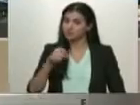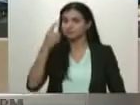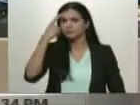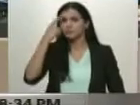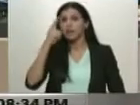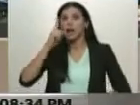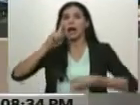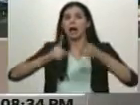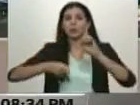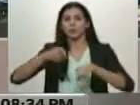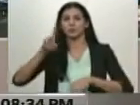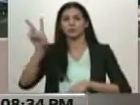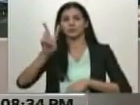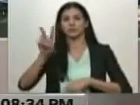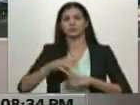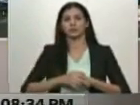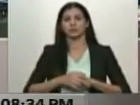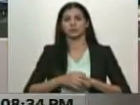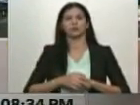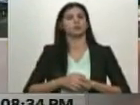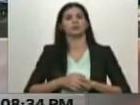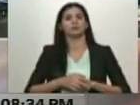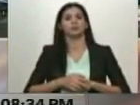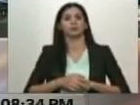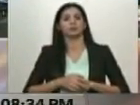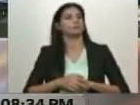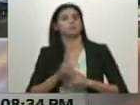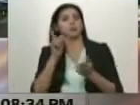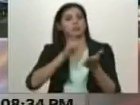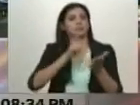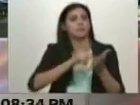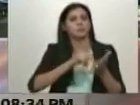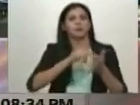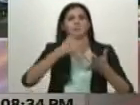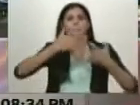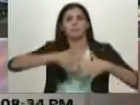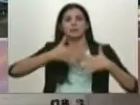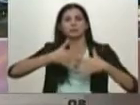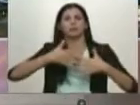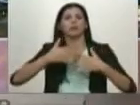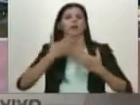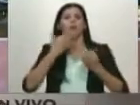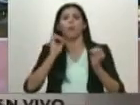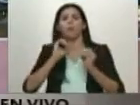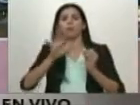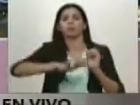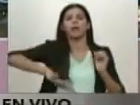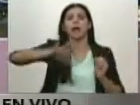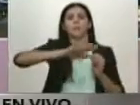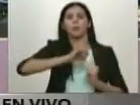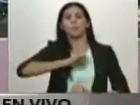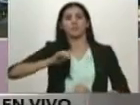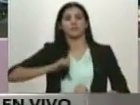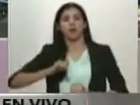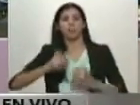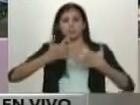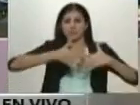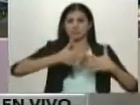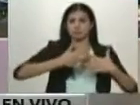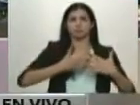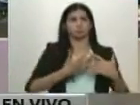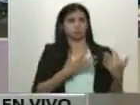hay venezolanos que forman parte de fuerzas productivas del campo privado, que quieren